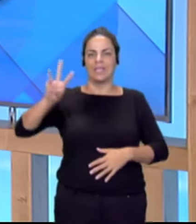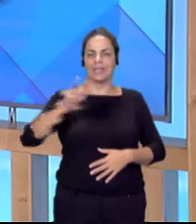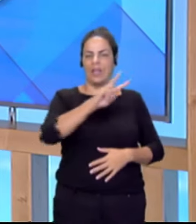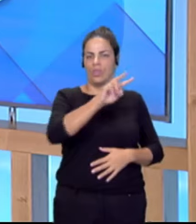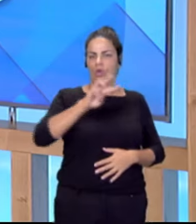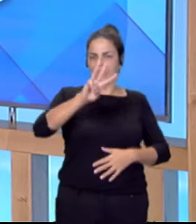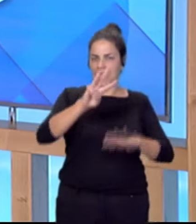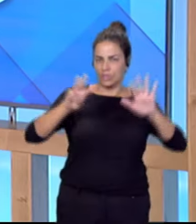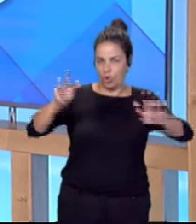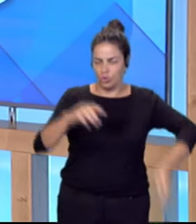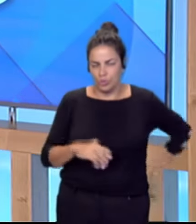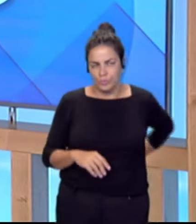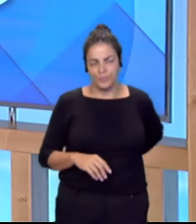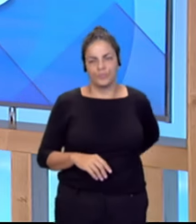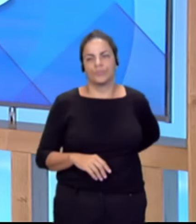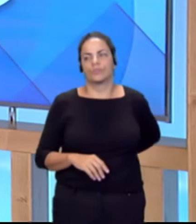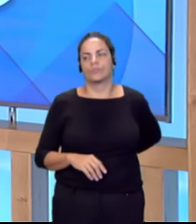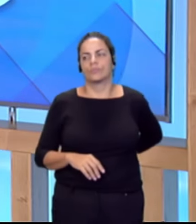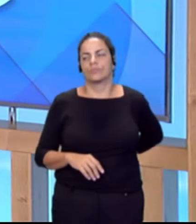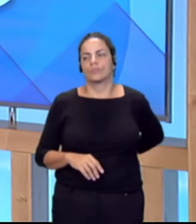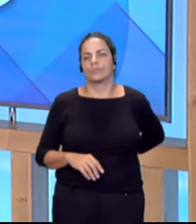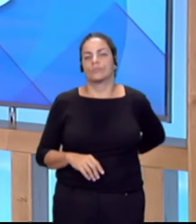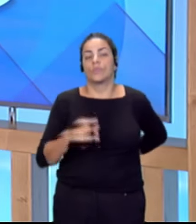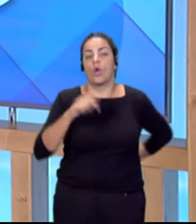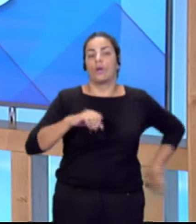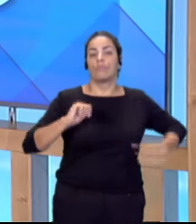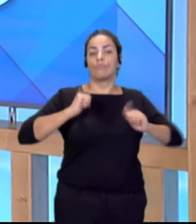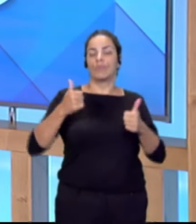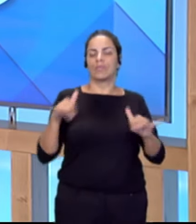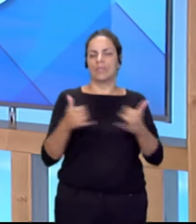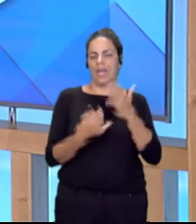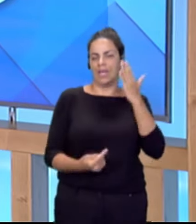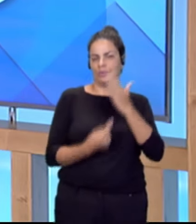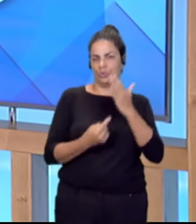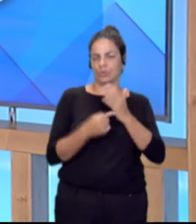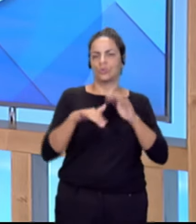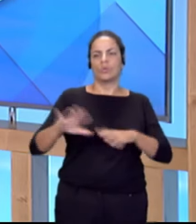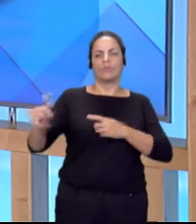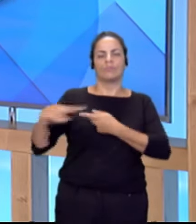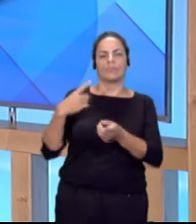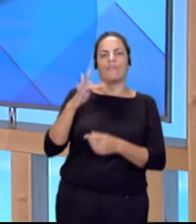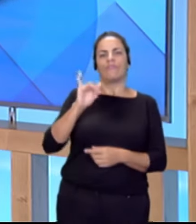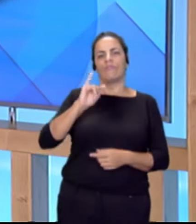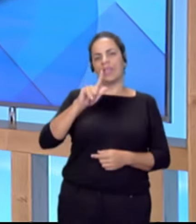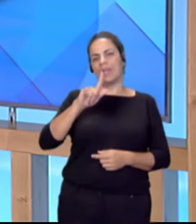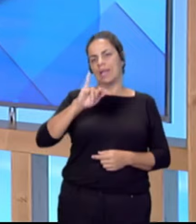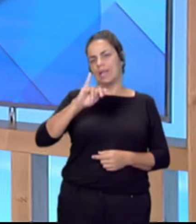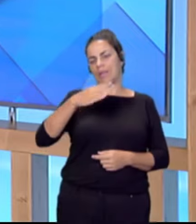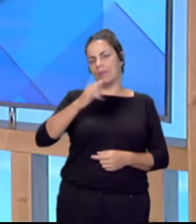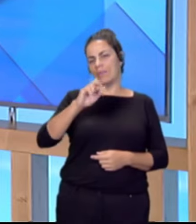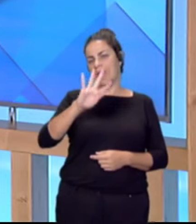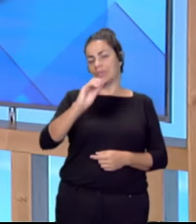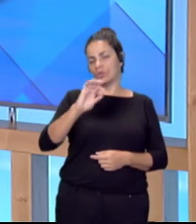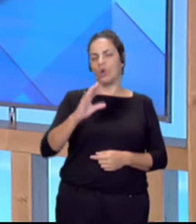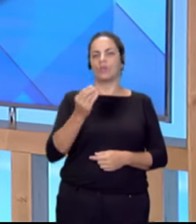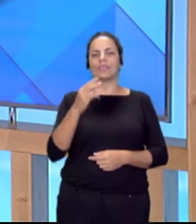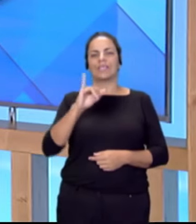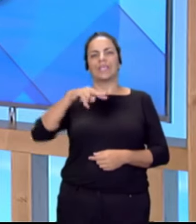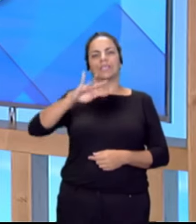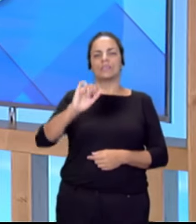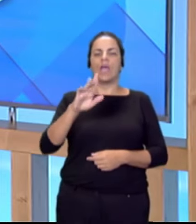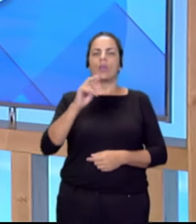679-773-238. Comenzamos hoy en el sur de la isla de Tenerife. Nos escribe Filiberto Quintero quejándose del abandono de una